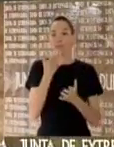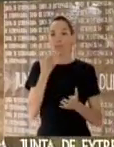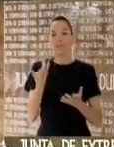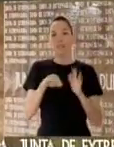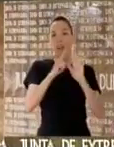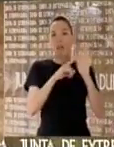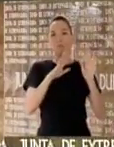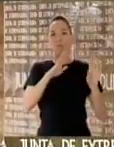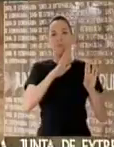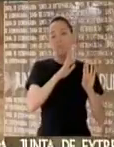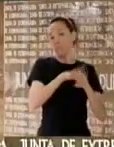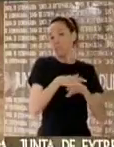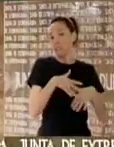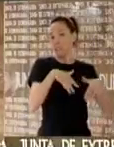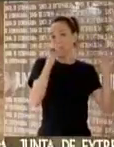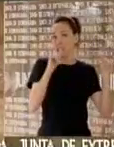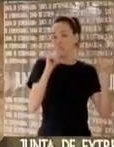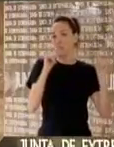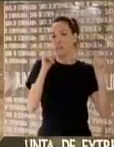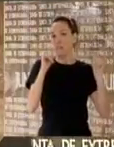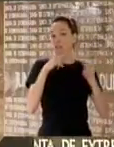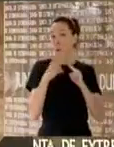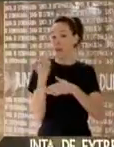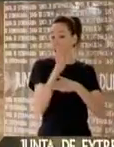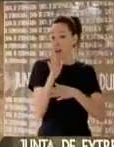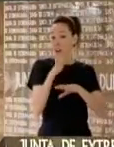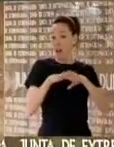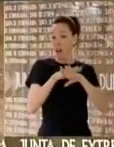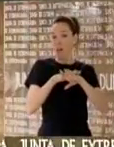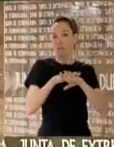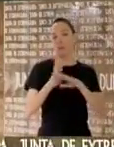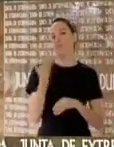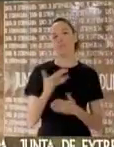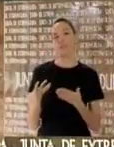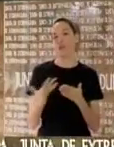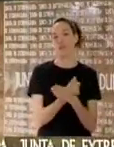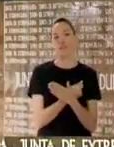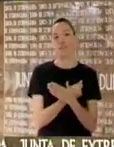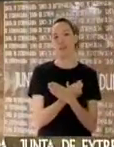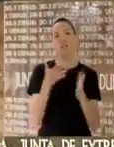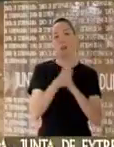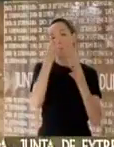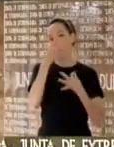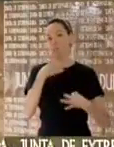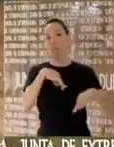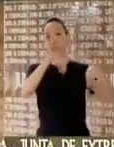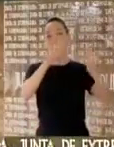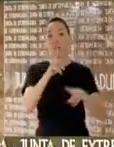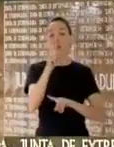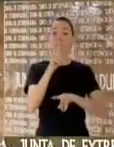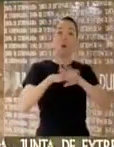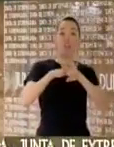incumple obligaciones respecto del Estado, todos estamos afectados. Si esto no es un problema entre el Gobierno de España y un presidente